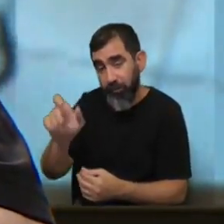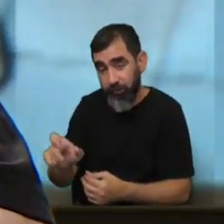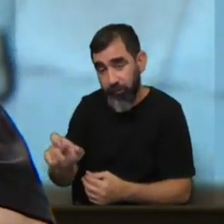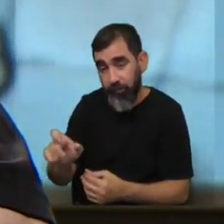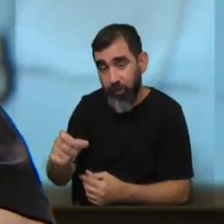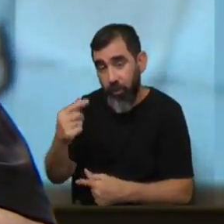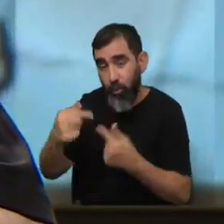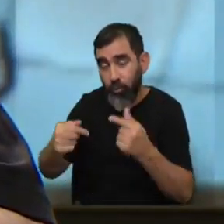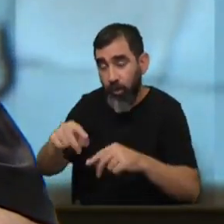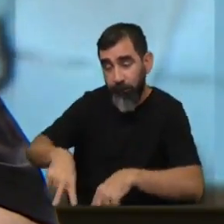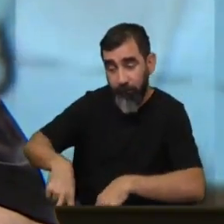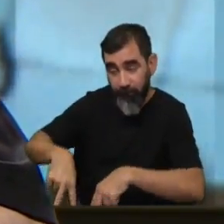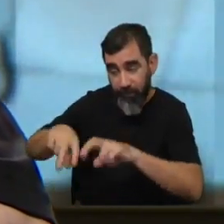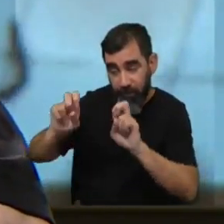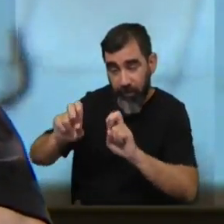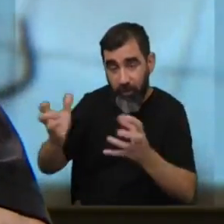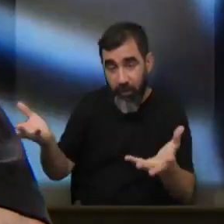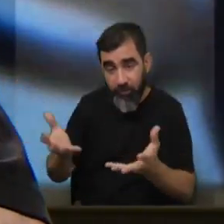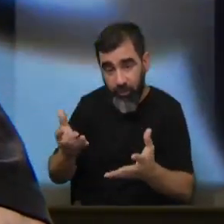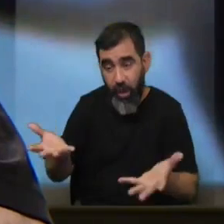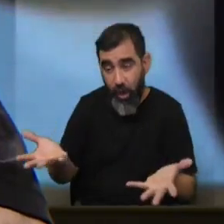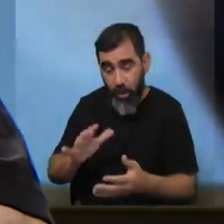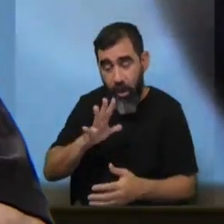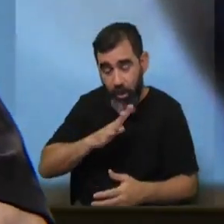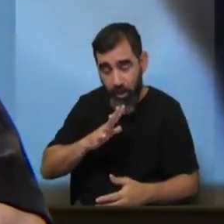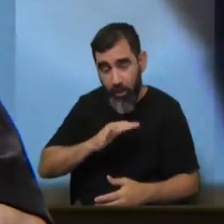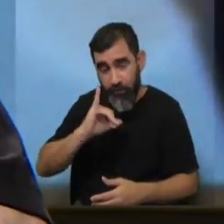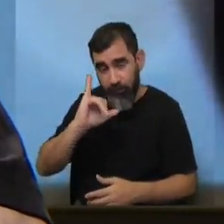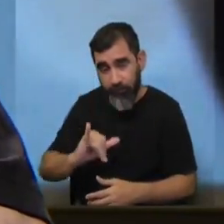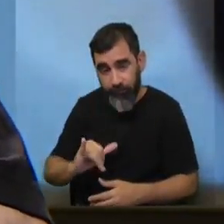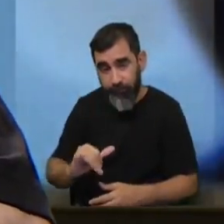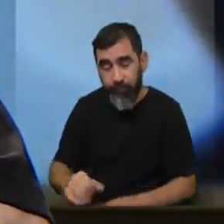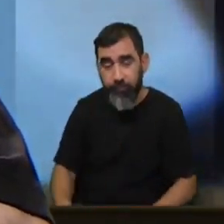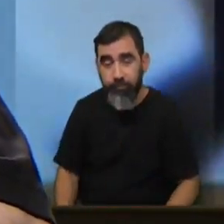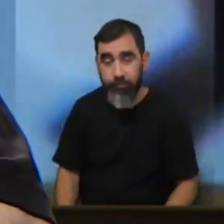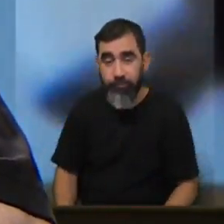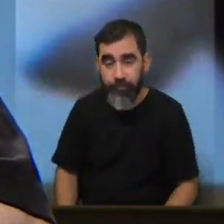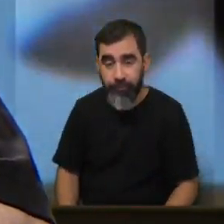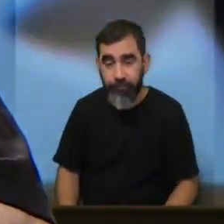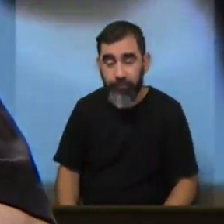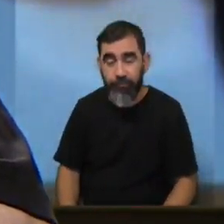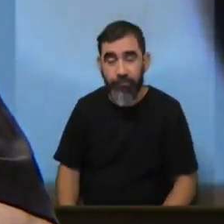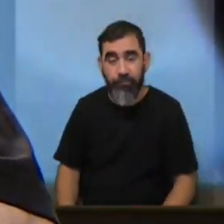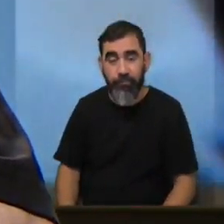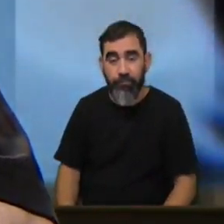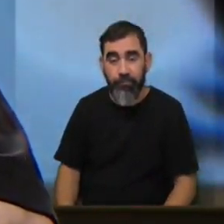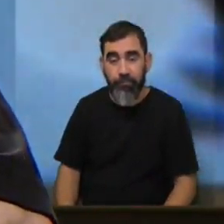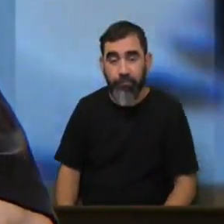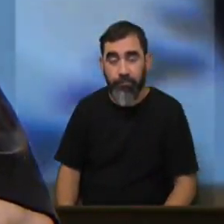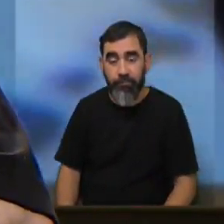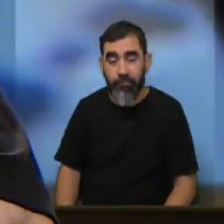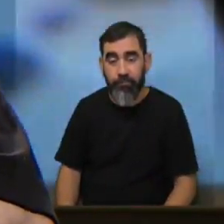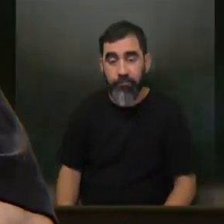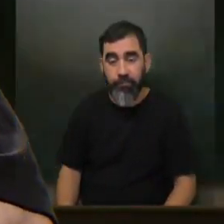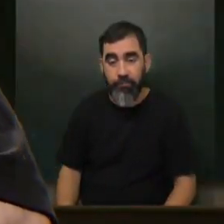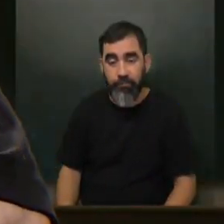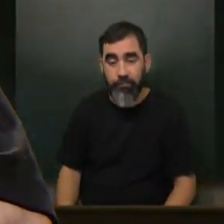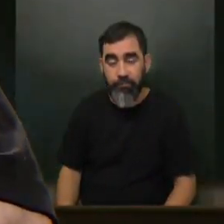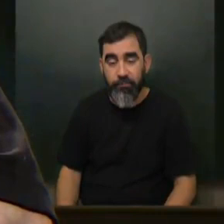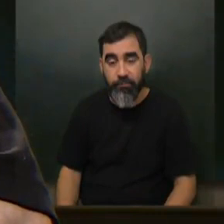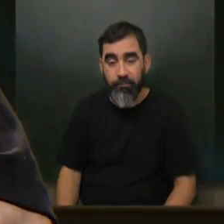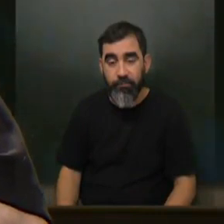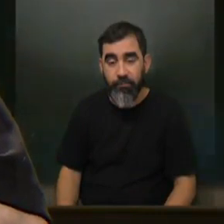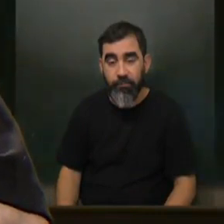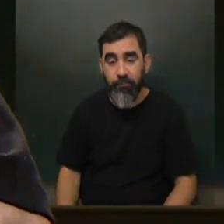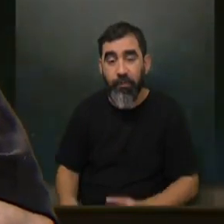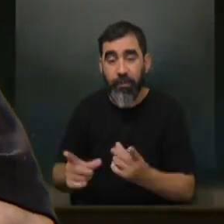cosas más de investigación, que hoy en día hay bastante, justamente, como ya he mencionado varias veces, en inteligencia artificial, por ejemplo. Claro. Es un área muy natural porque